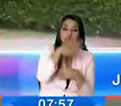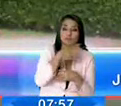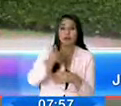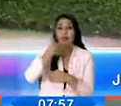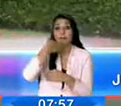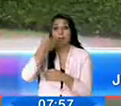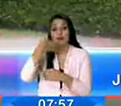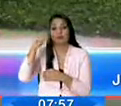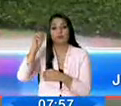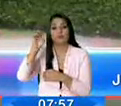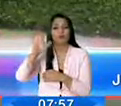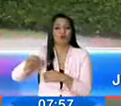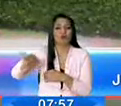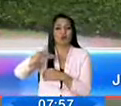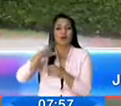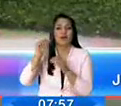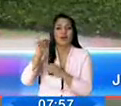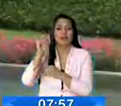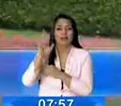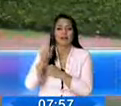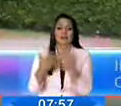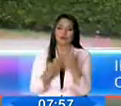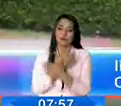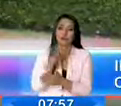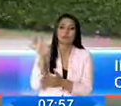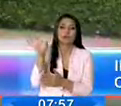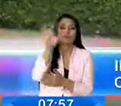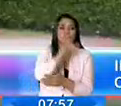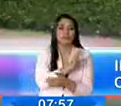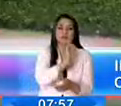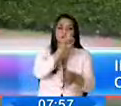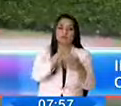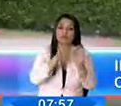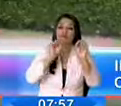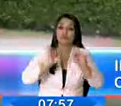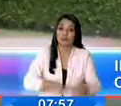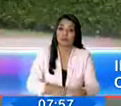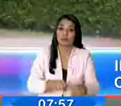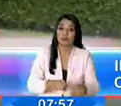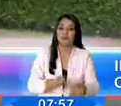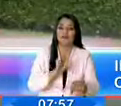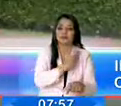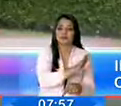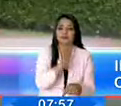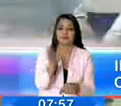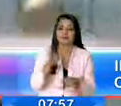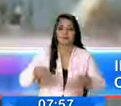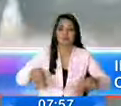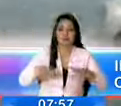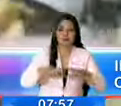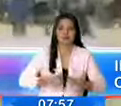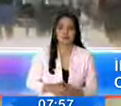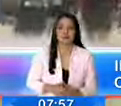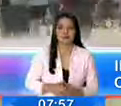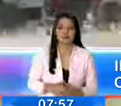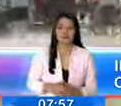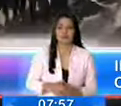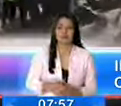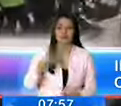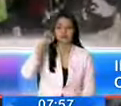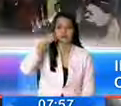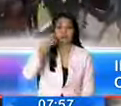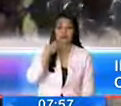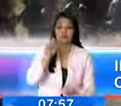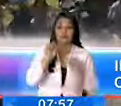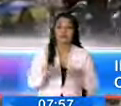Andes. Estos 2 nuevos que nos dan apertura a nuevas provincias para que se puedan inscribir también acercándose a estos puntos. Recuerde también que usted